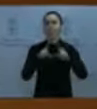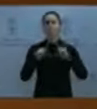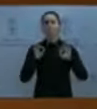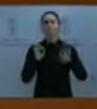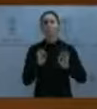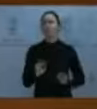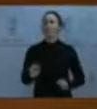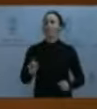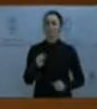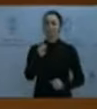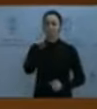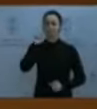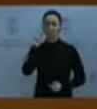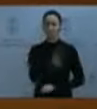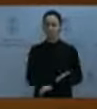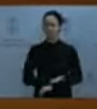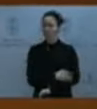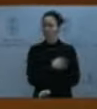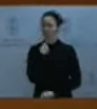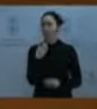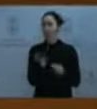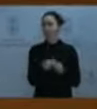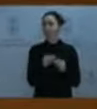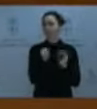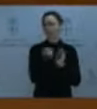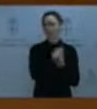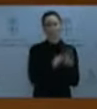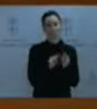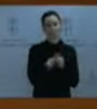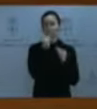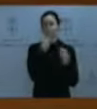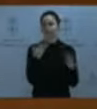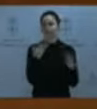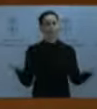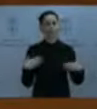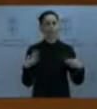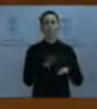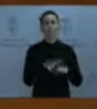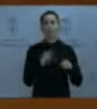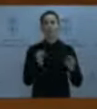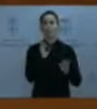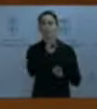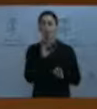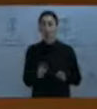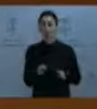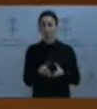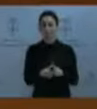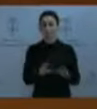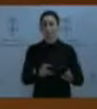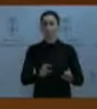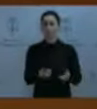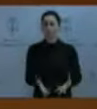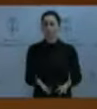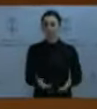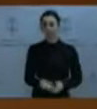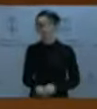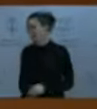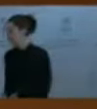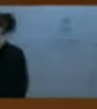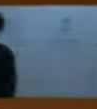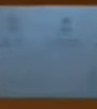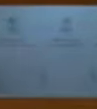de criterios no transparentes para la distribución de cuotas entre la flota artesanal. Hemos promovido desde Asturias, la consejera que